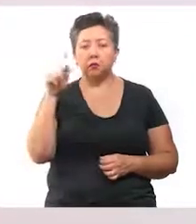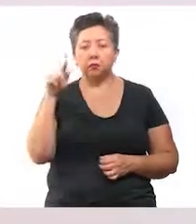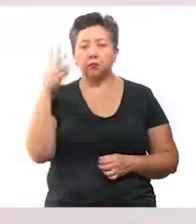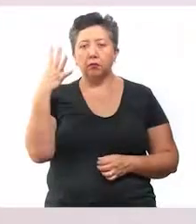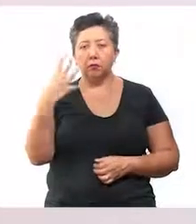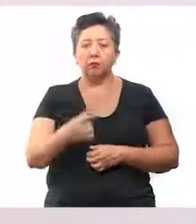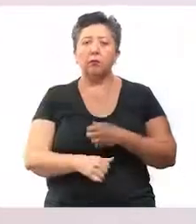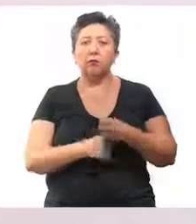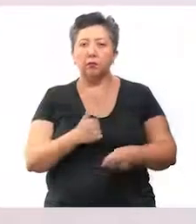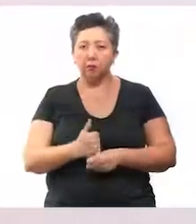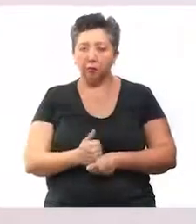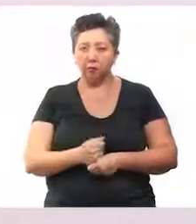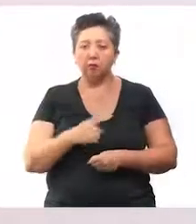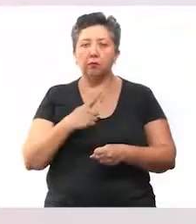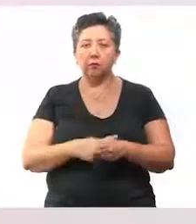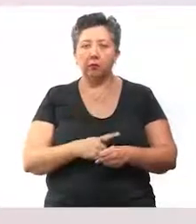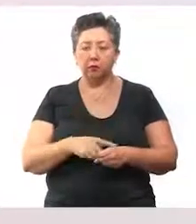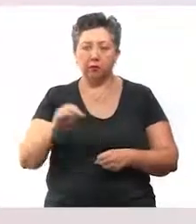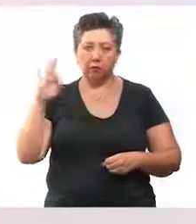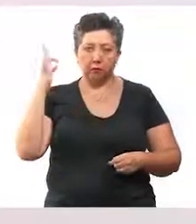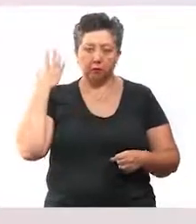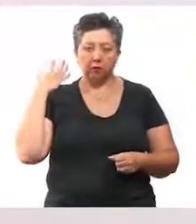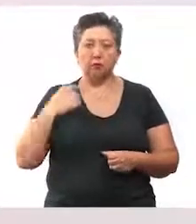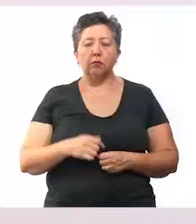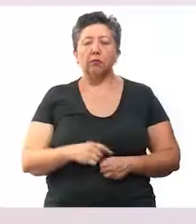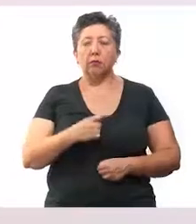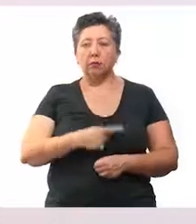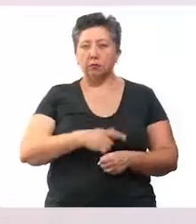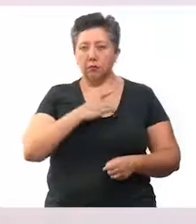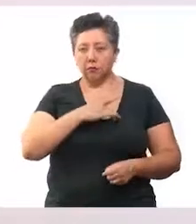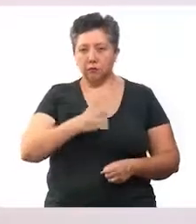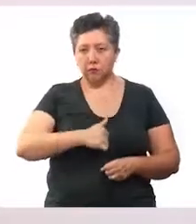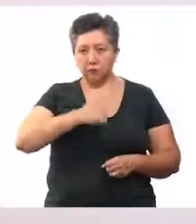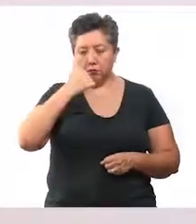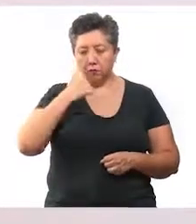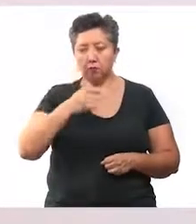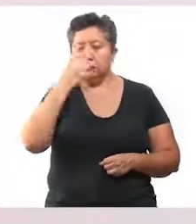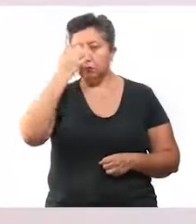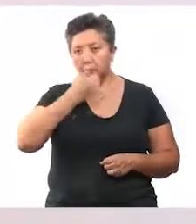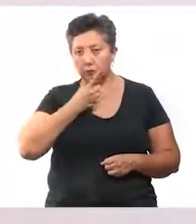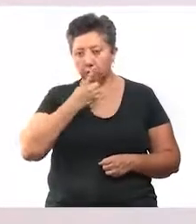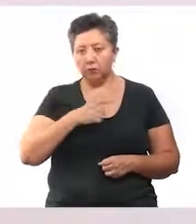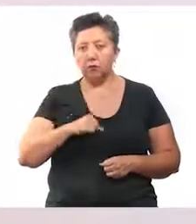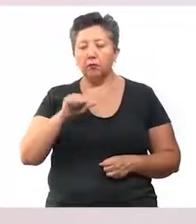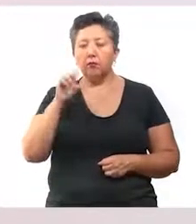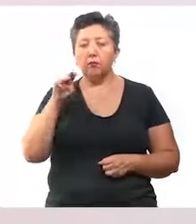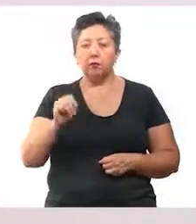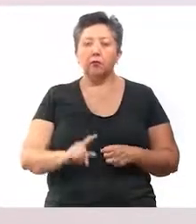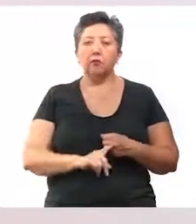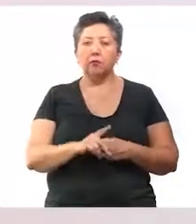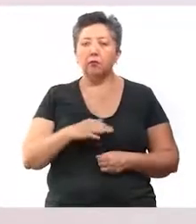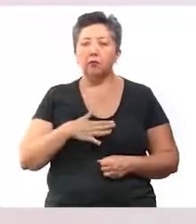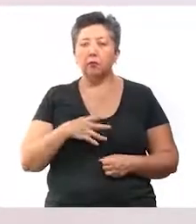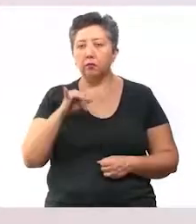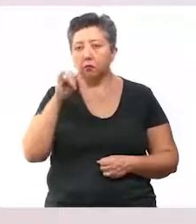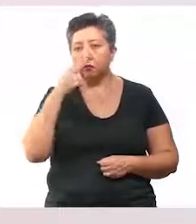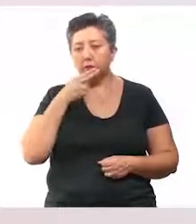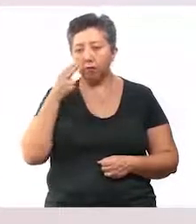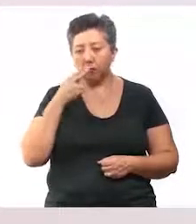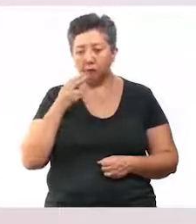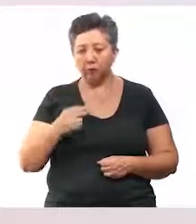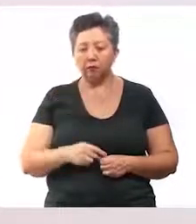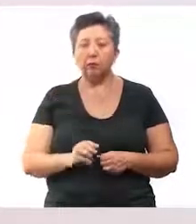a 74 años. Sus principales enfermedades fueron hipertensión arterial, diabetes, asma, inmunosupresión,